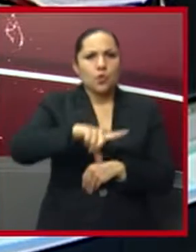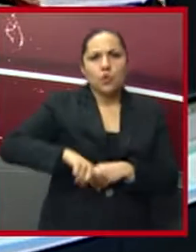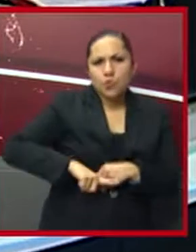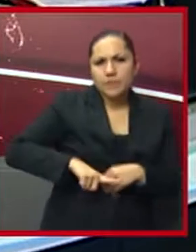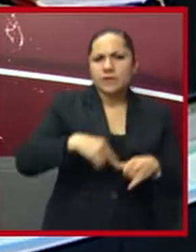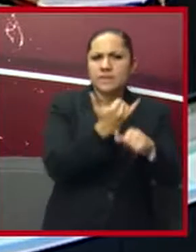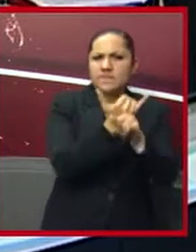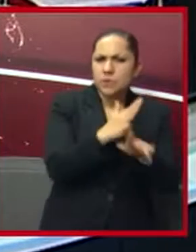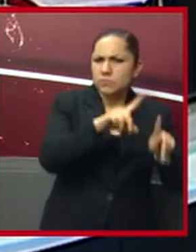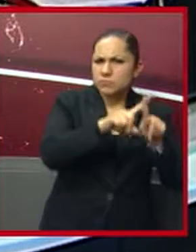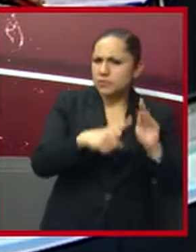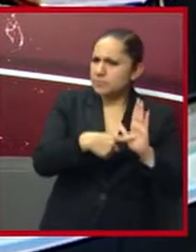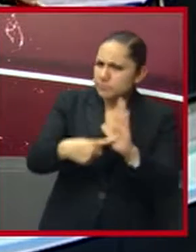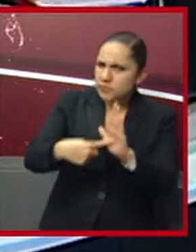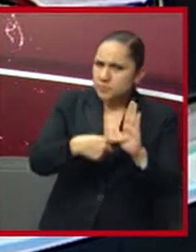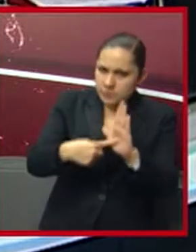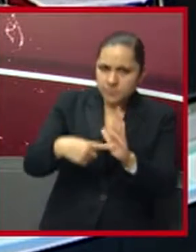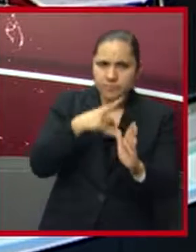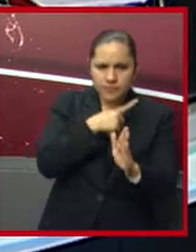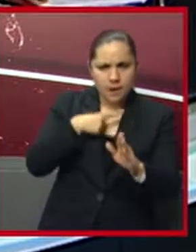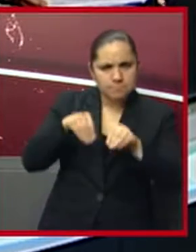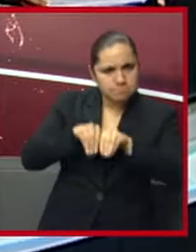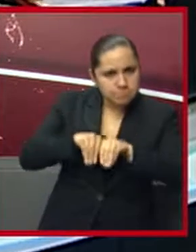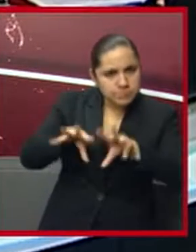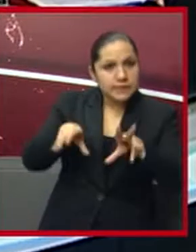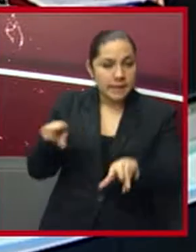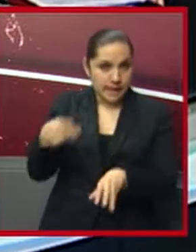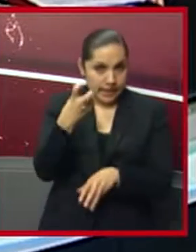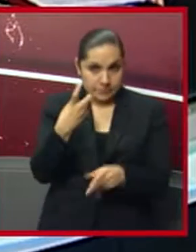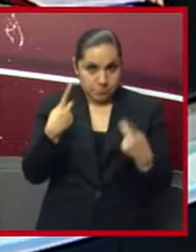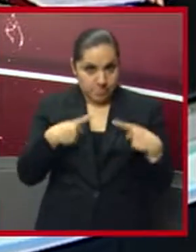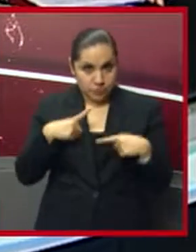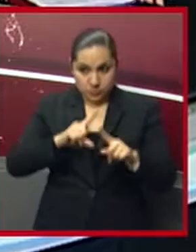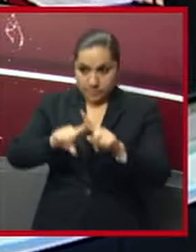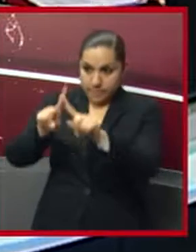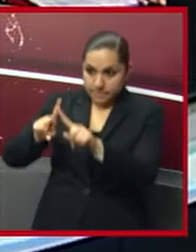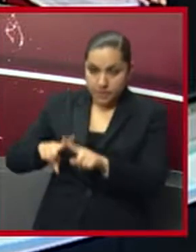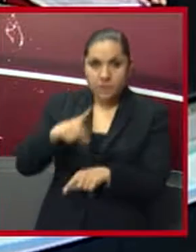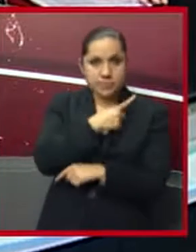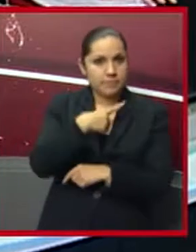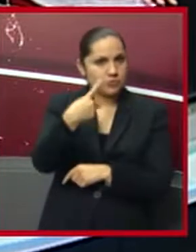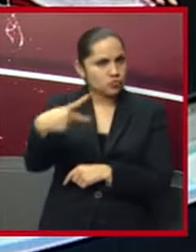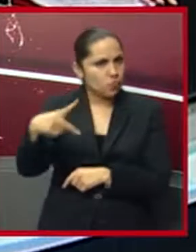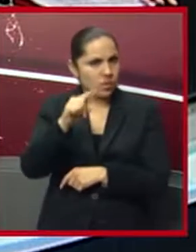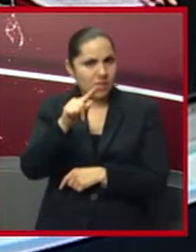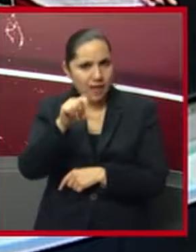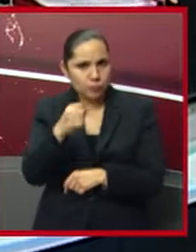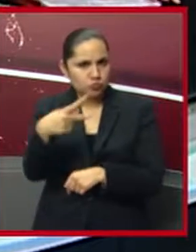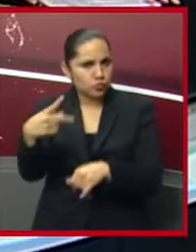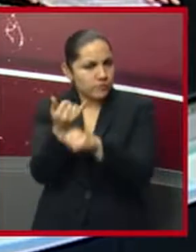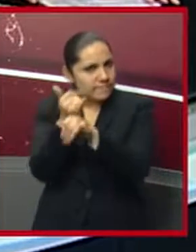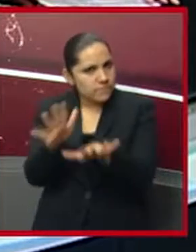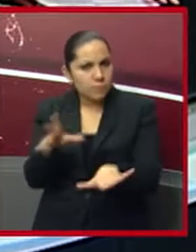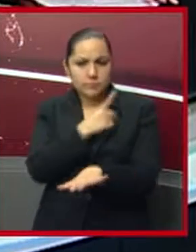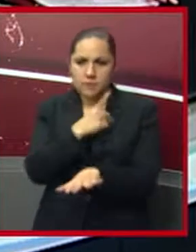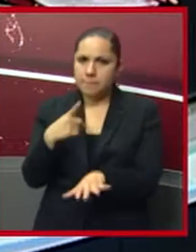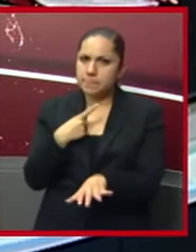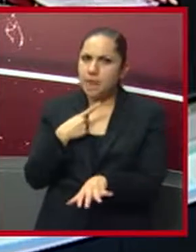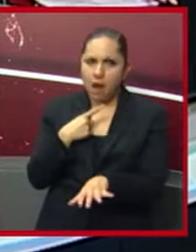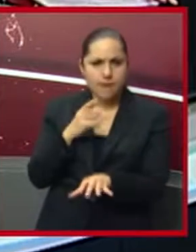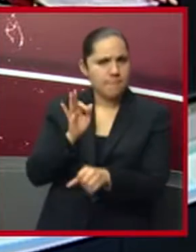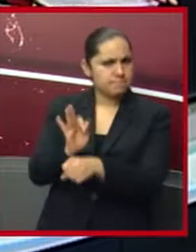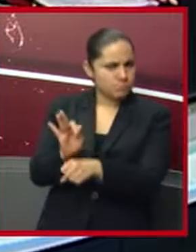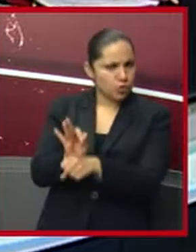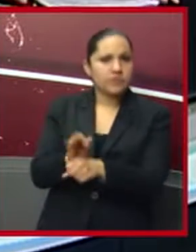datos personales de las personas estén protegidos, tengan certeza jurídica y sean utilizados exclusivamente para las cosas que son debidas y